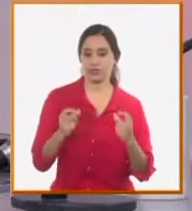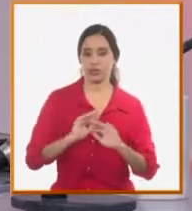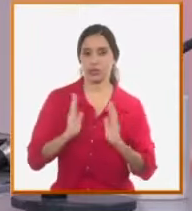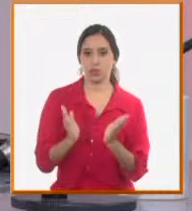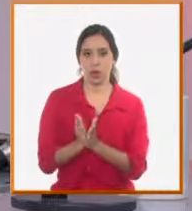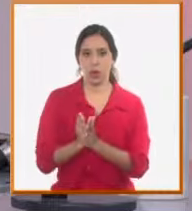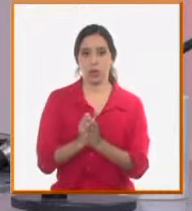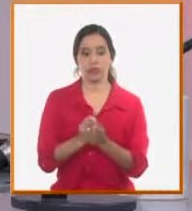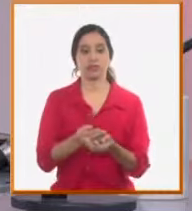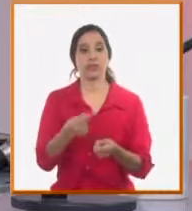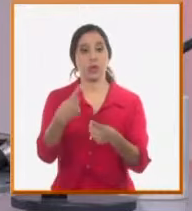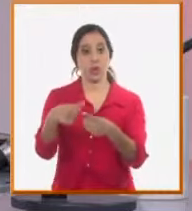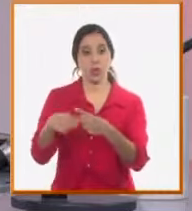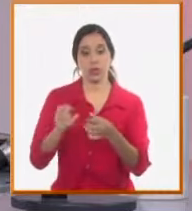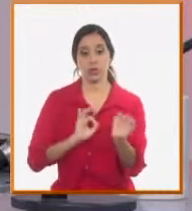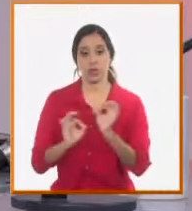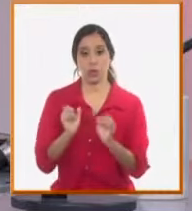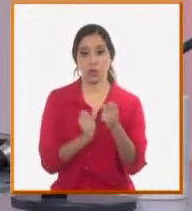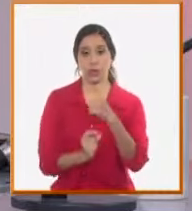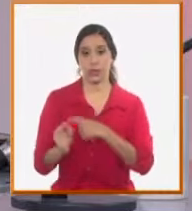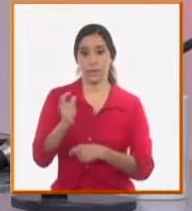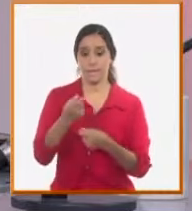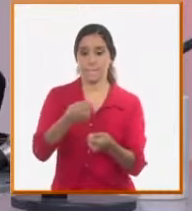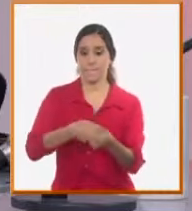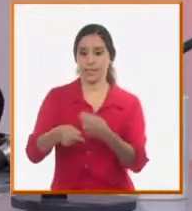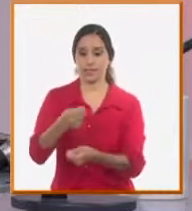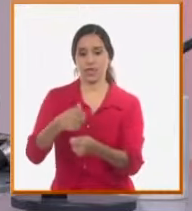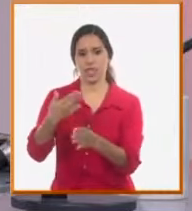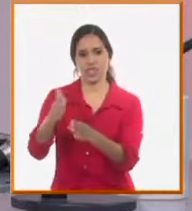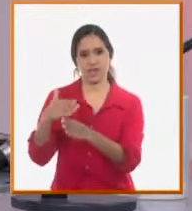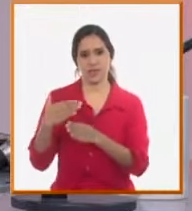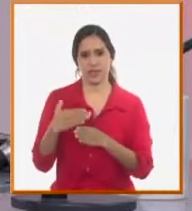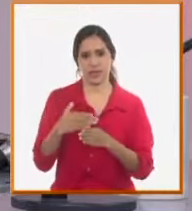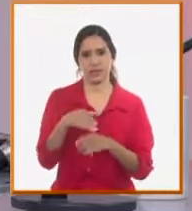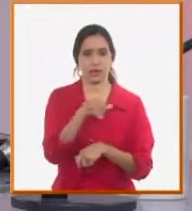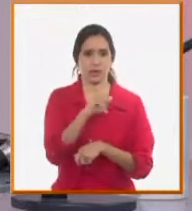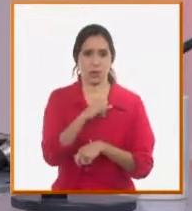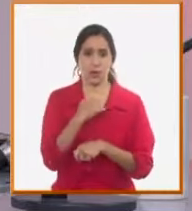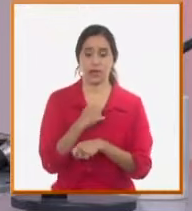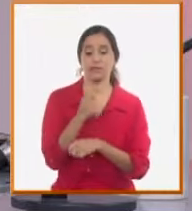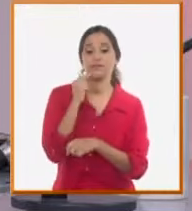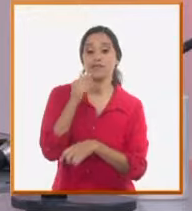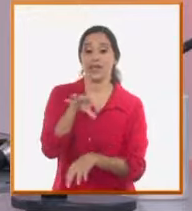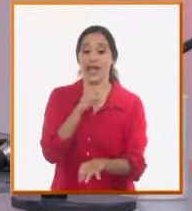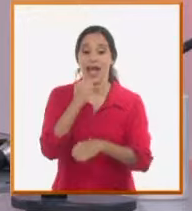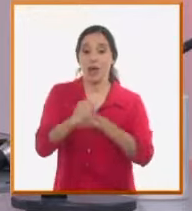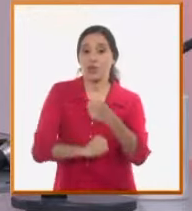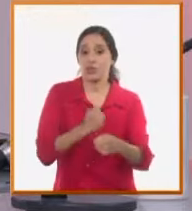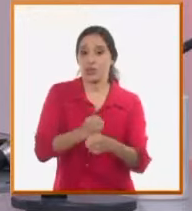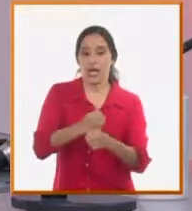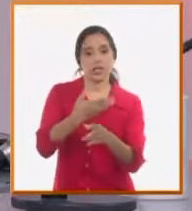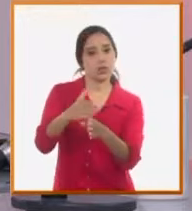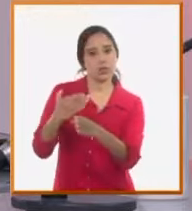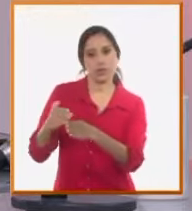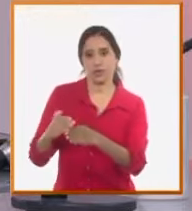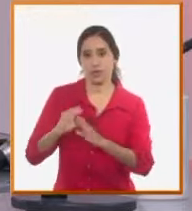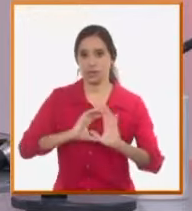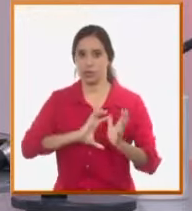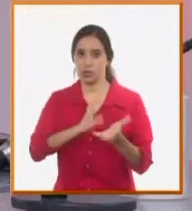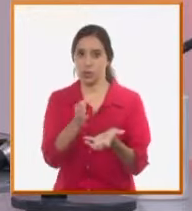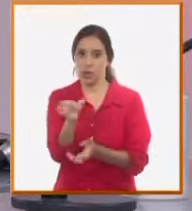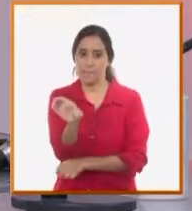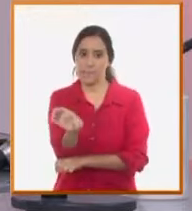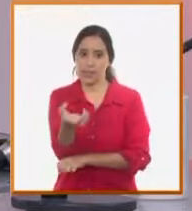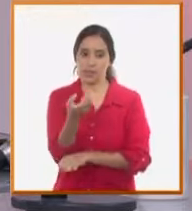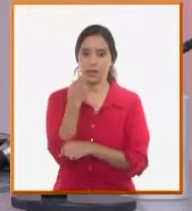como modificar los sistemas de venta en las diferentes pólizas. Y señala, hay que aplicar todas las vías de bancarización. Ejemplo, hay